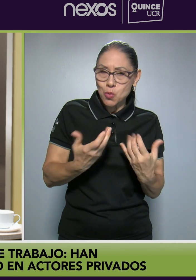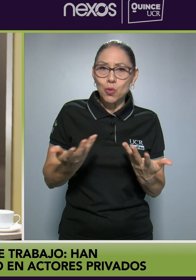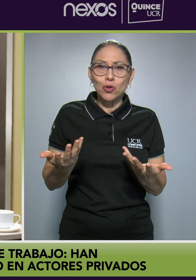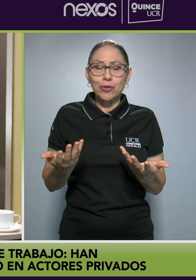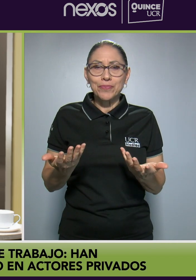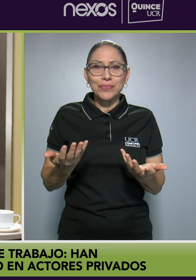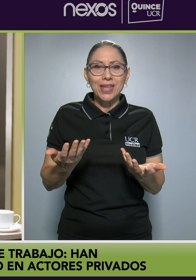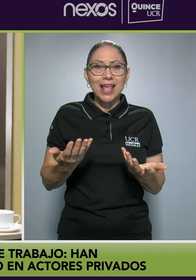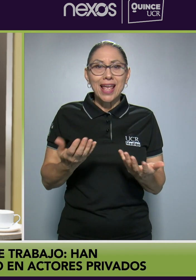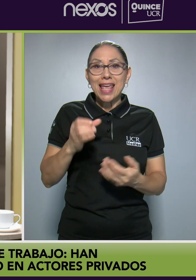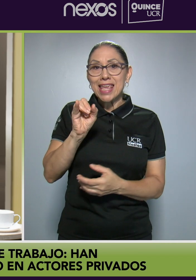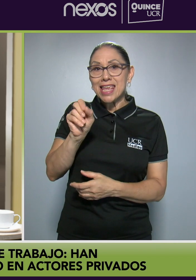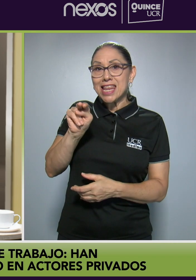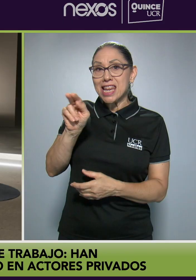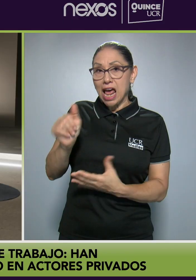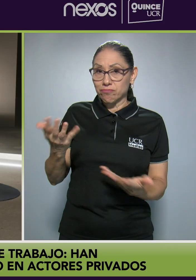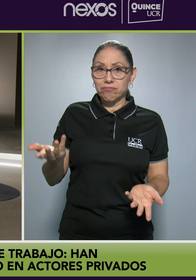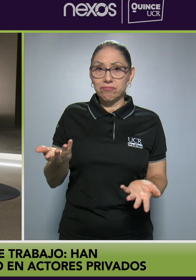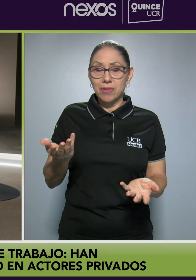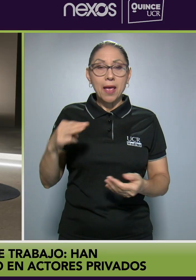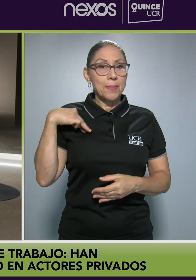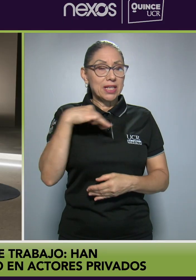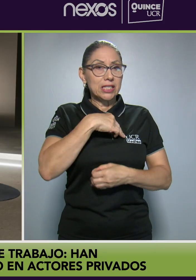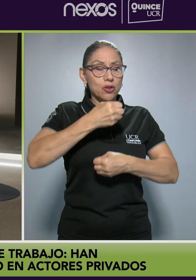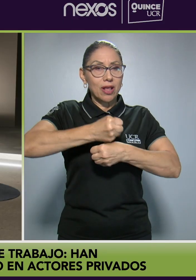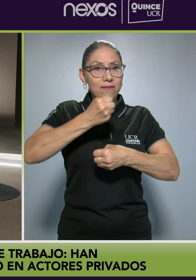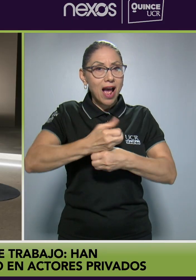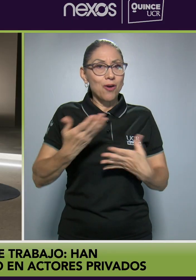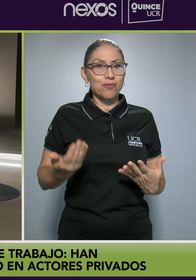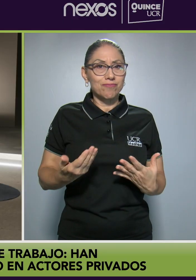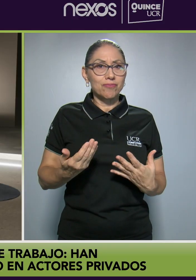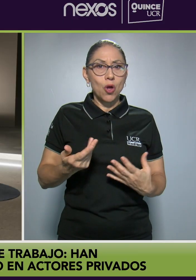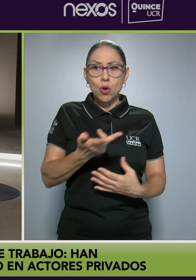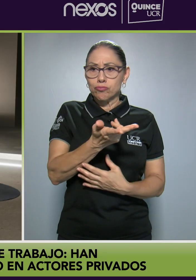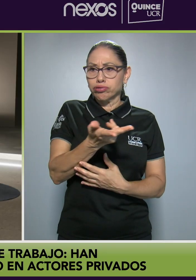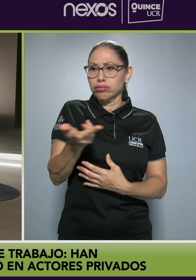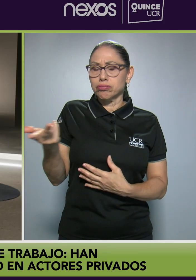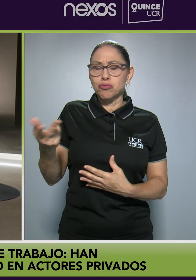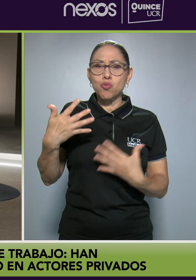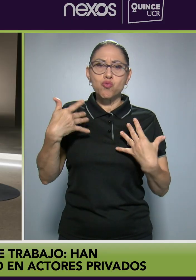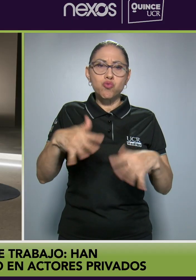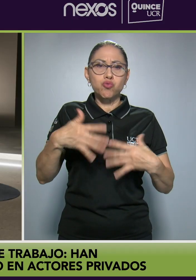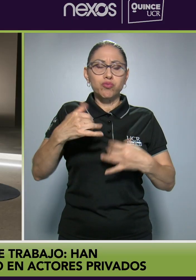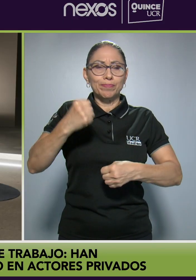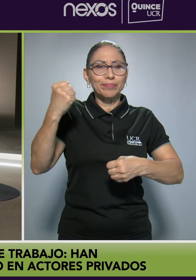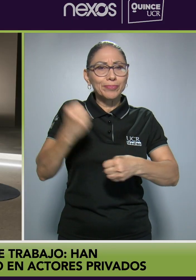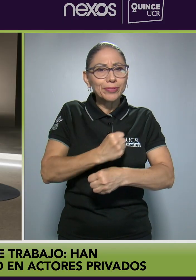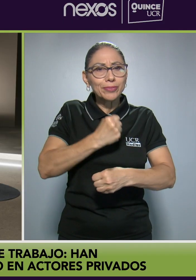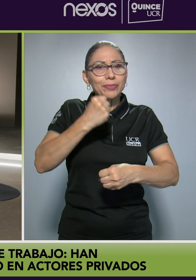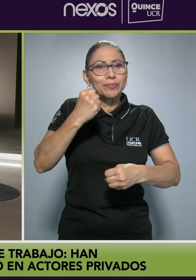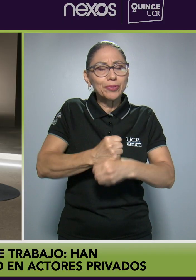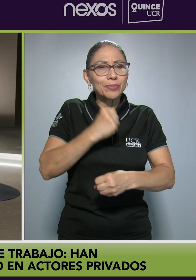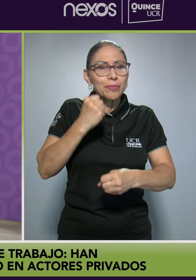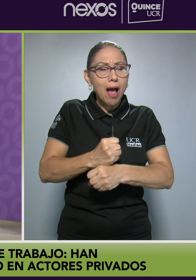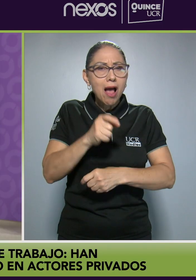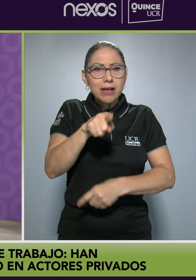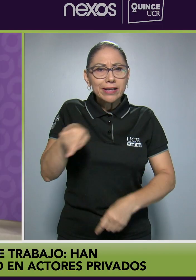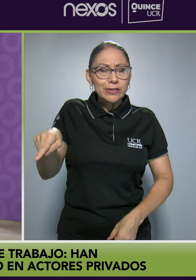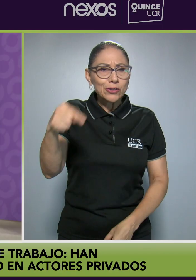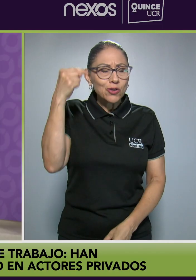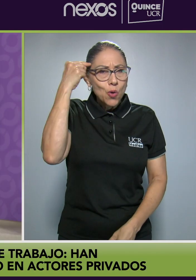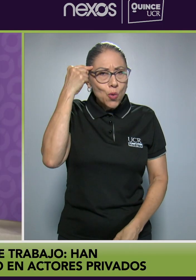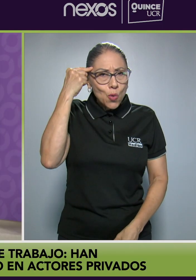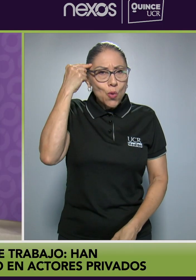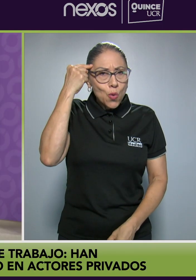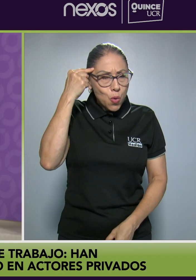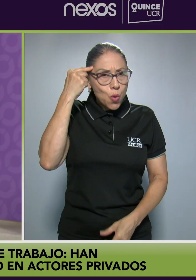el INA, el Ministerio de Trabajo, han hecho mucho trabajo en toma de conciencia, han mejorado